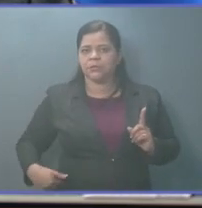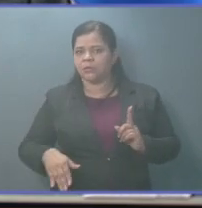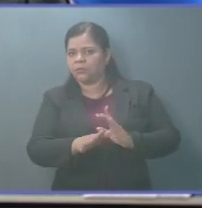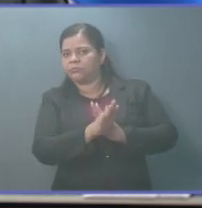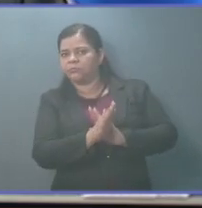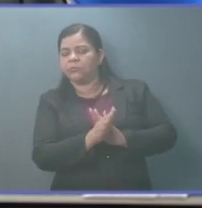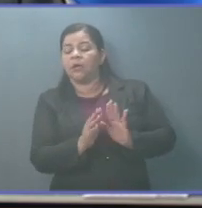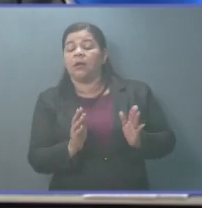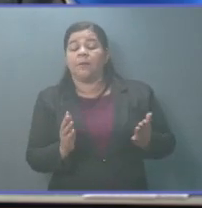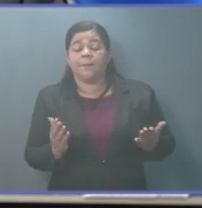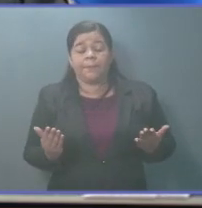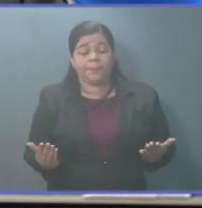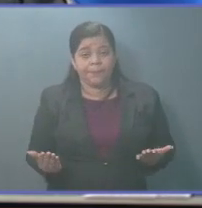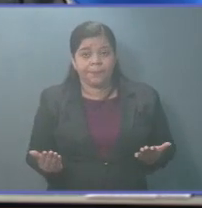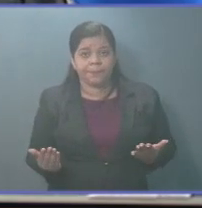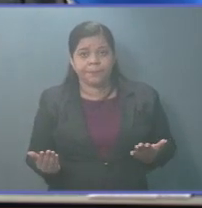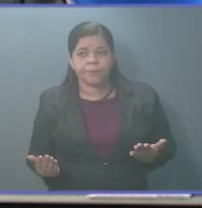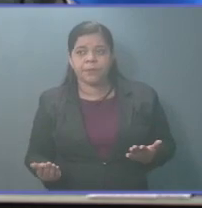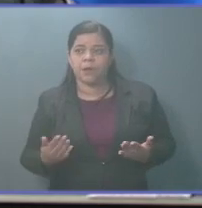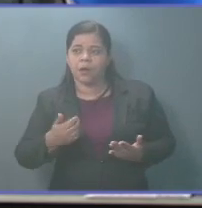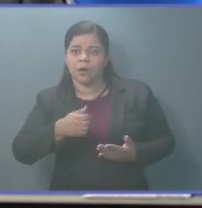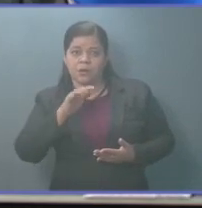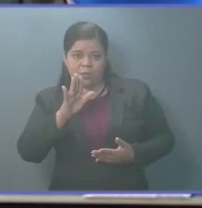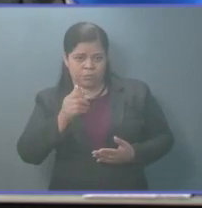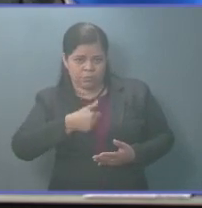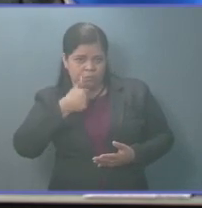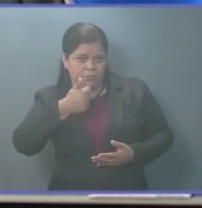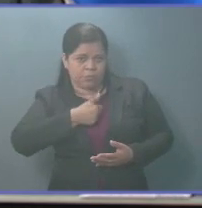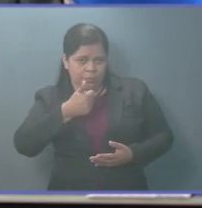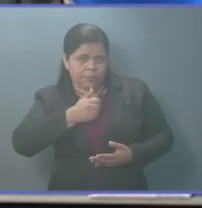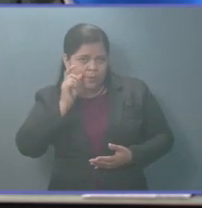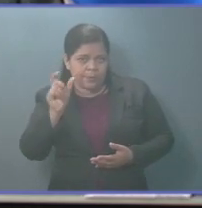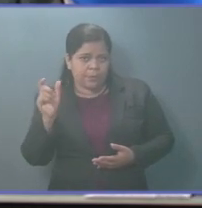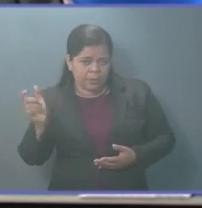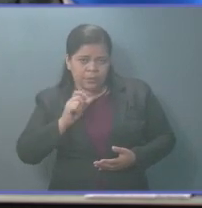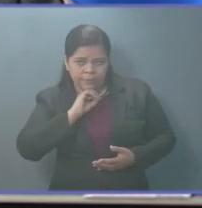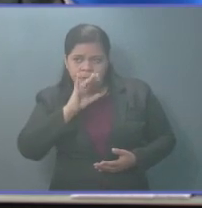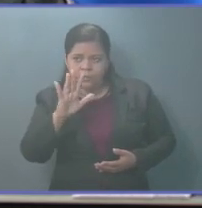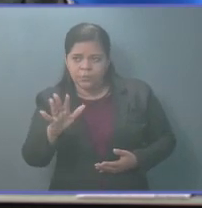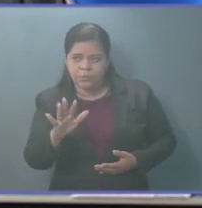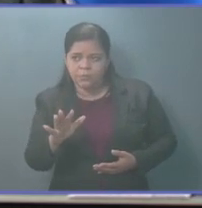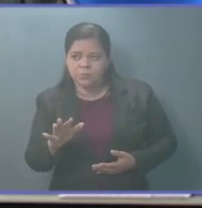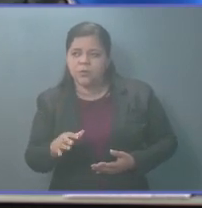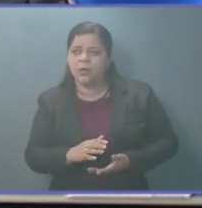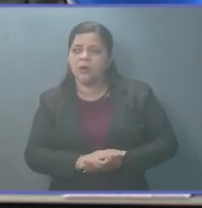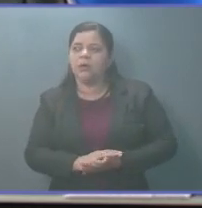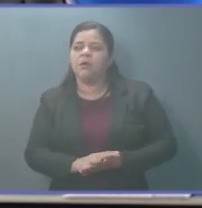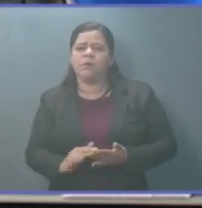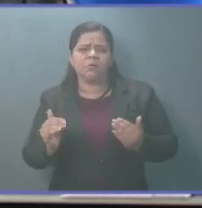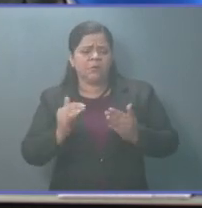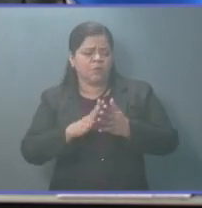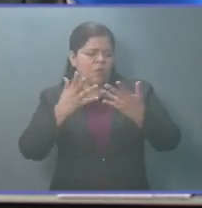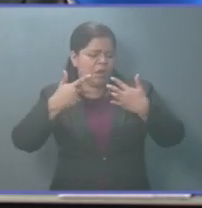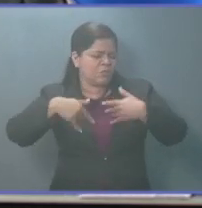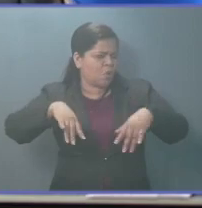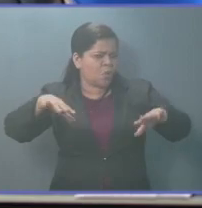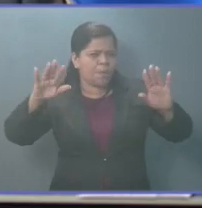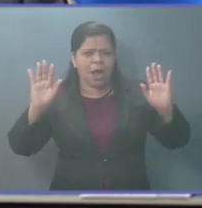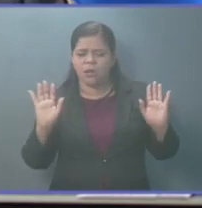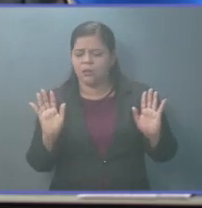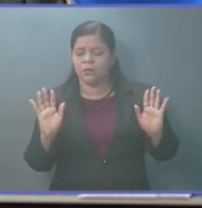lo cual, en su propia expresión explícita, entonces lo ha considerado como normal, legal y